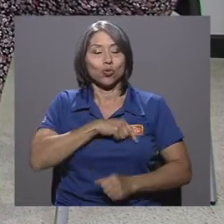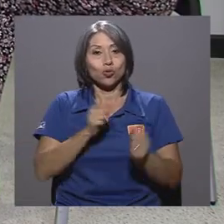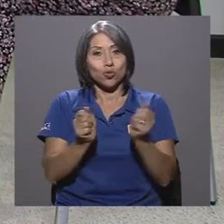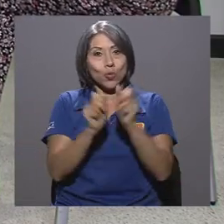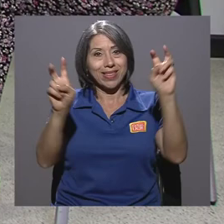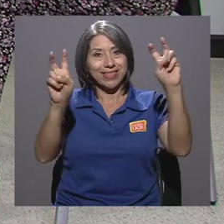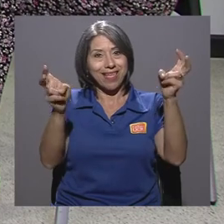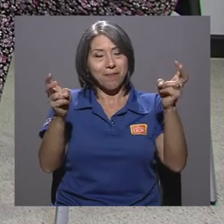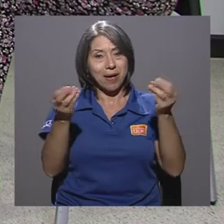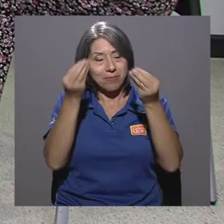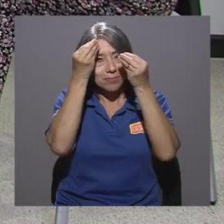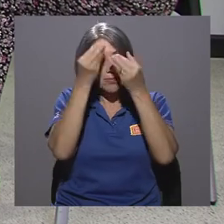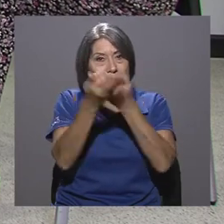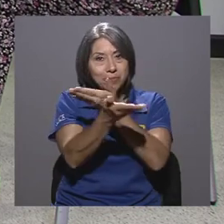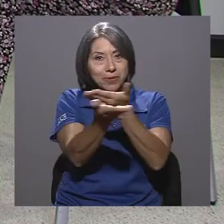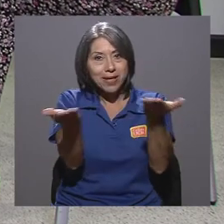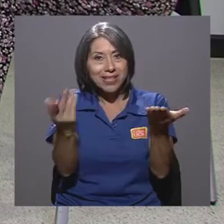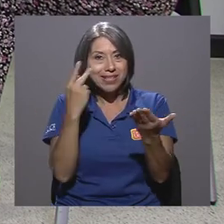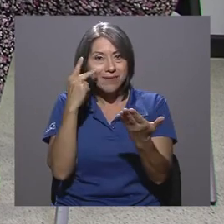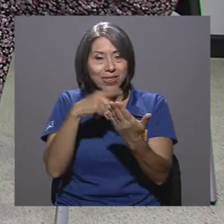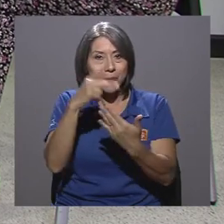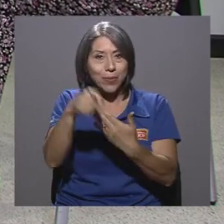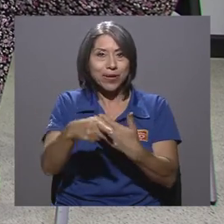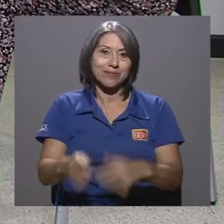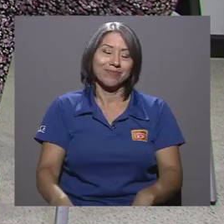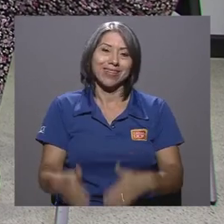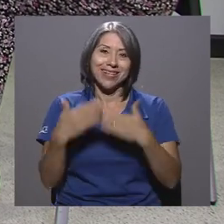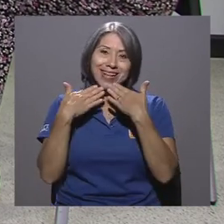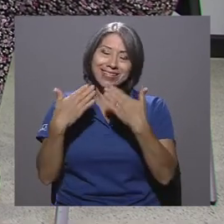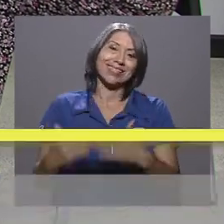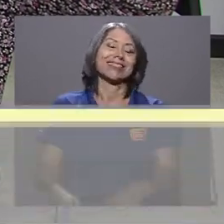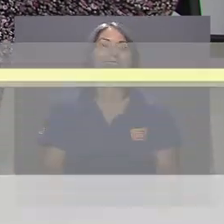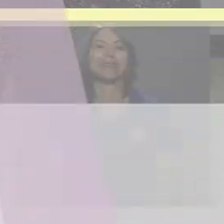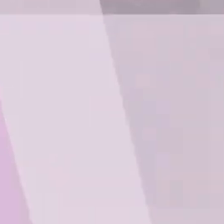con las personas que nos están viendo y nos están escuchando. Gracias.